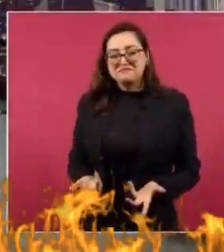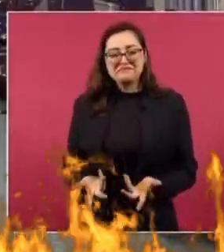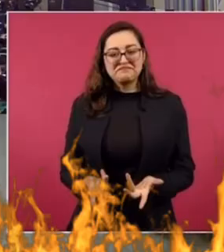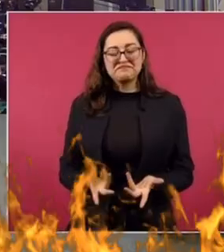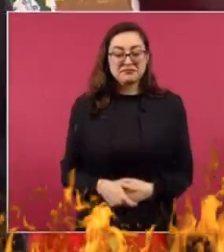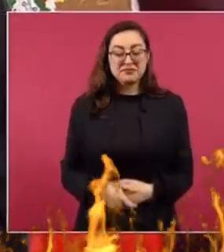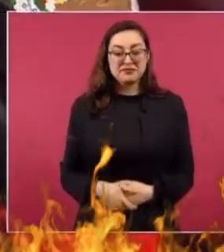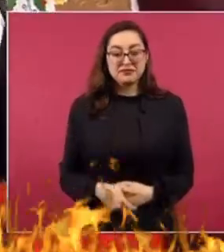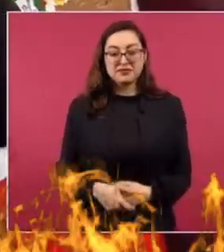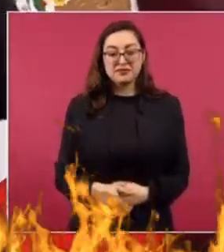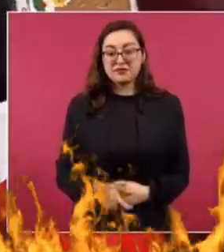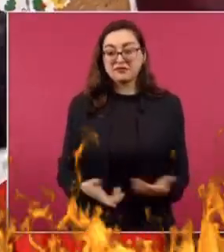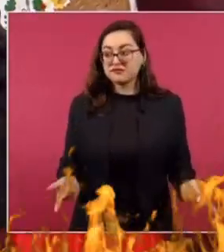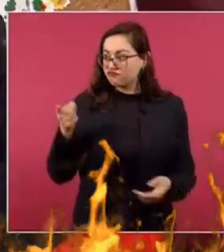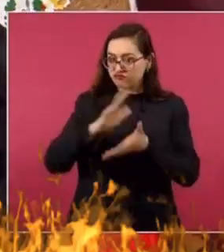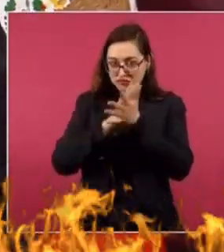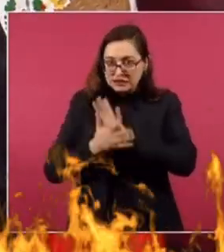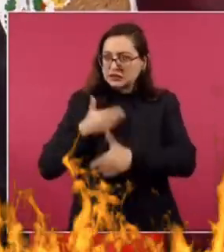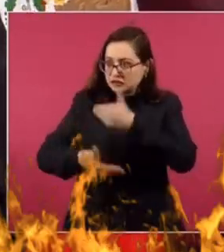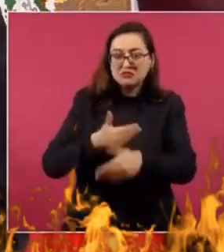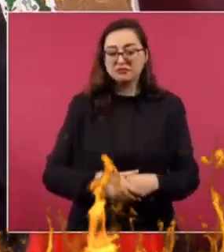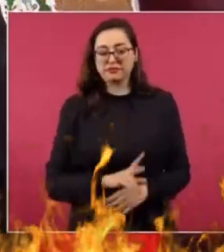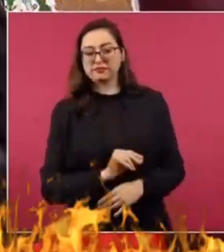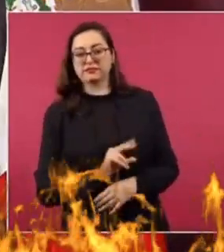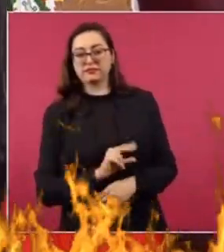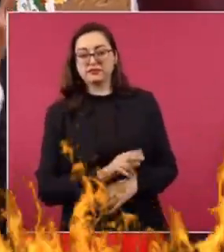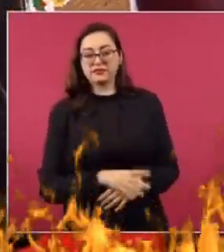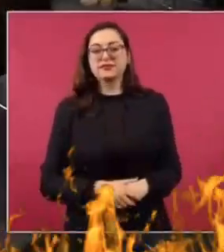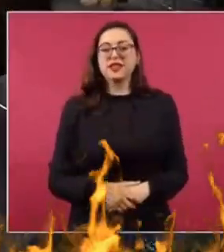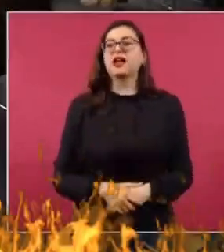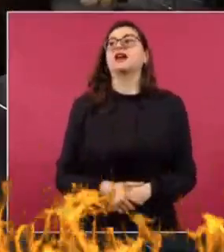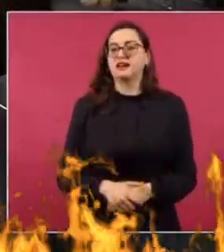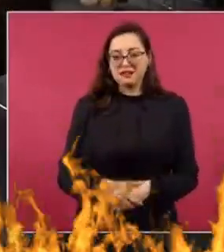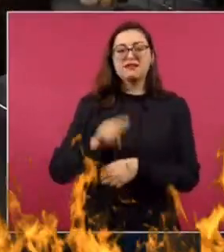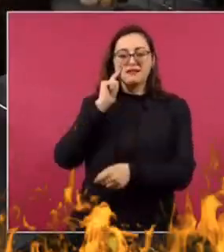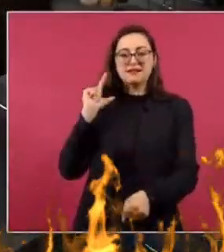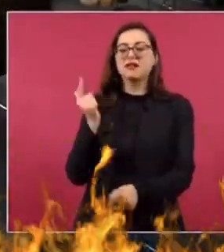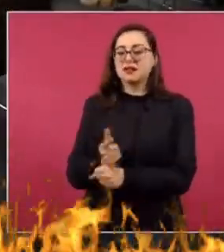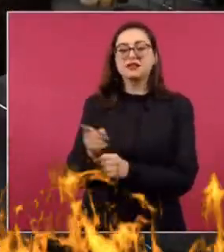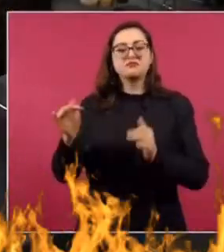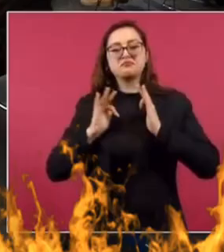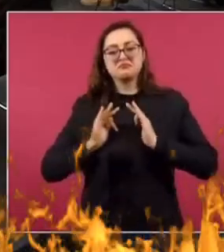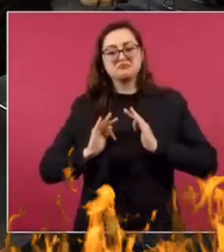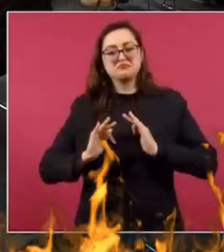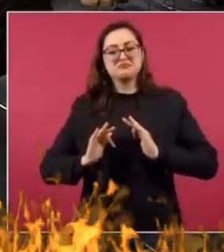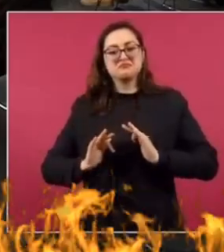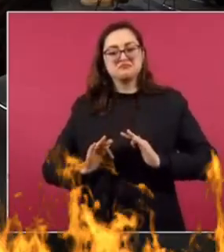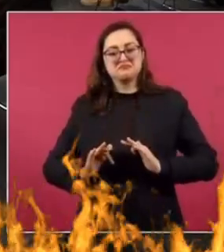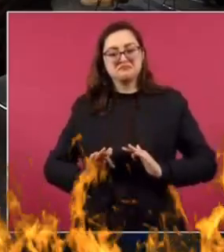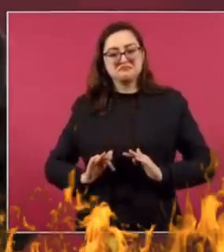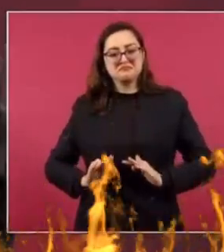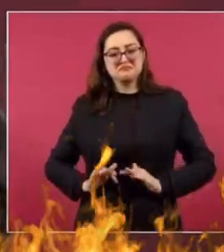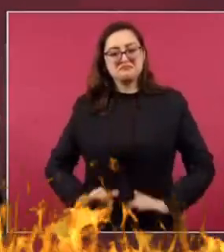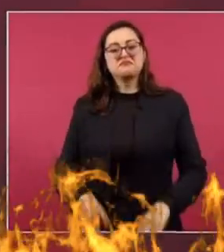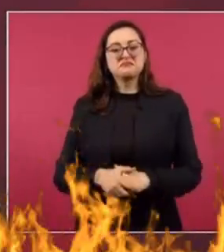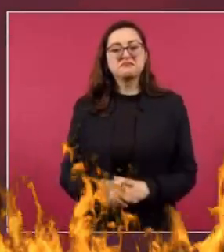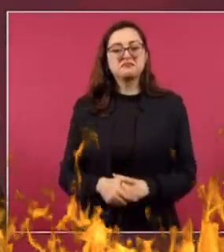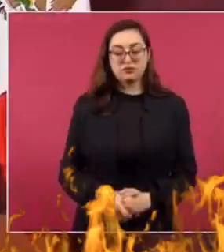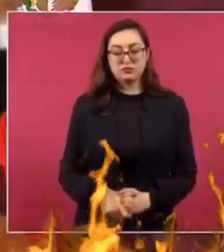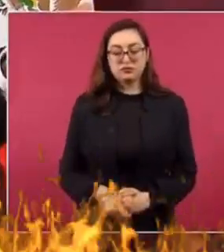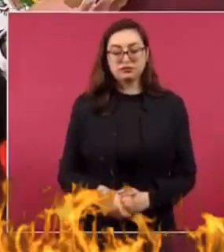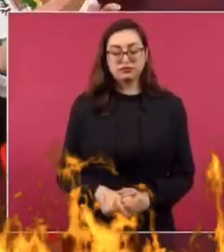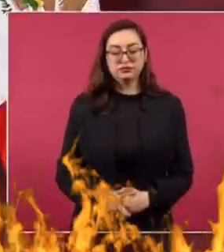se hicieron a un lado, no le entraron a la transformación. Porque es muy cómodo estar del lado de los